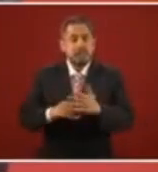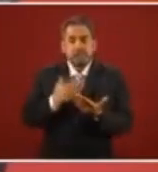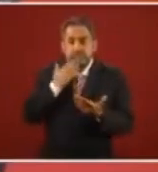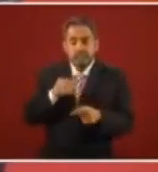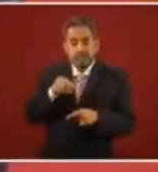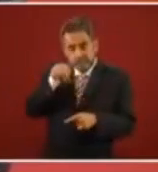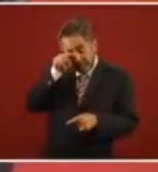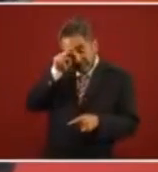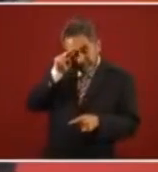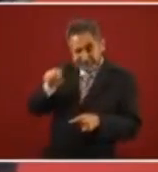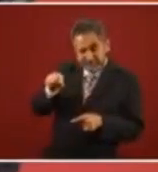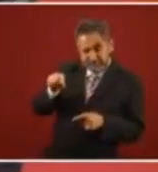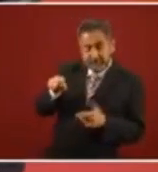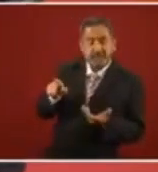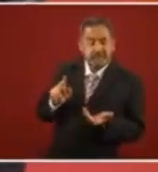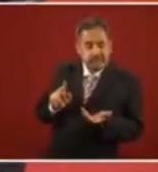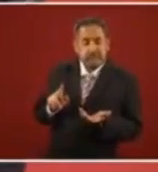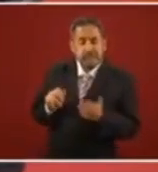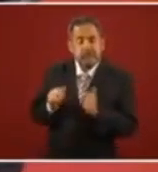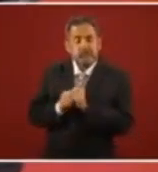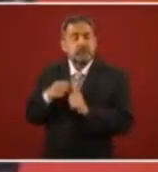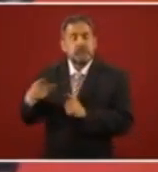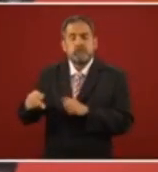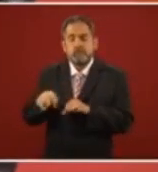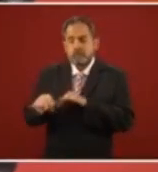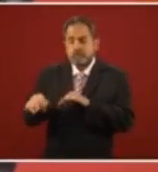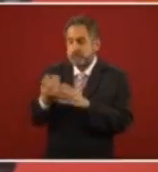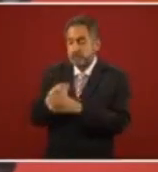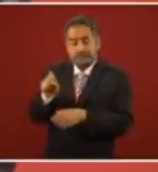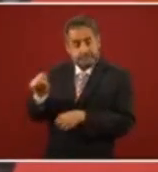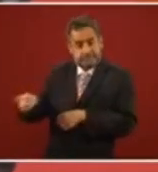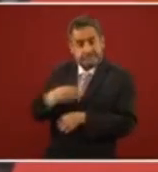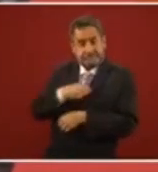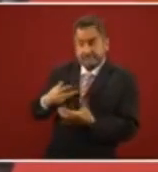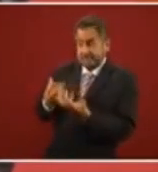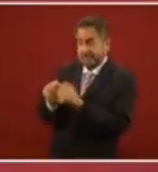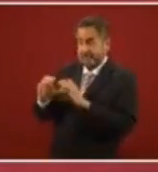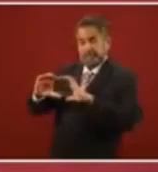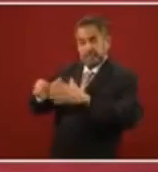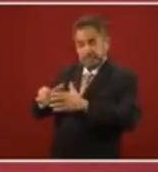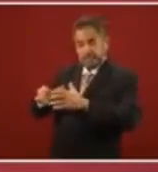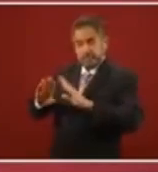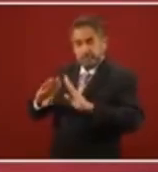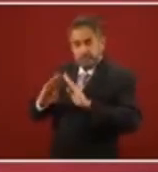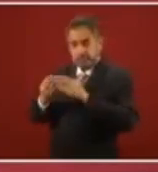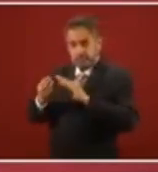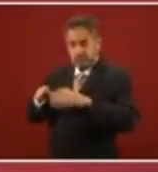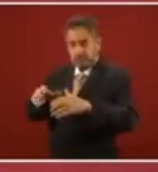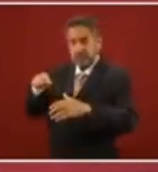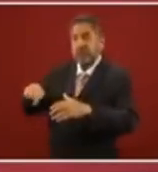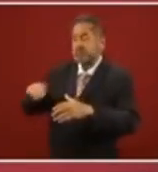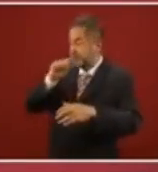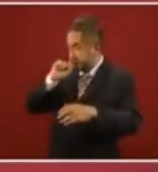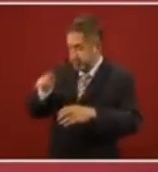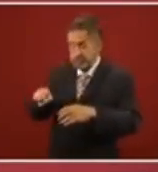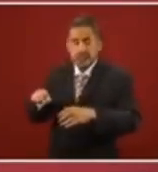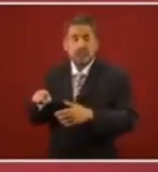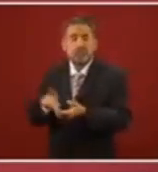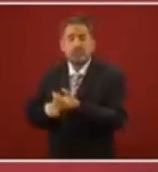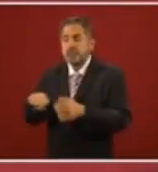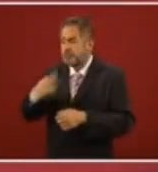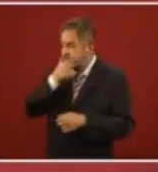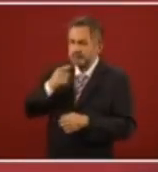con el trabajo de los miembros de la comunidad de hombres y de mujeres